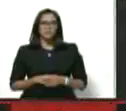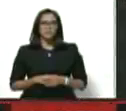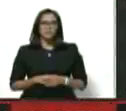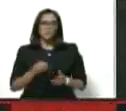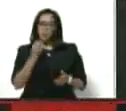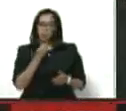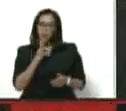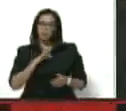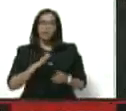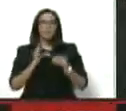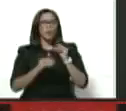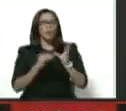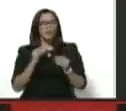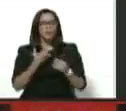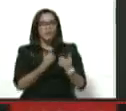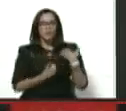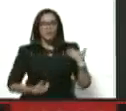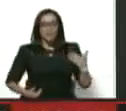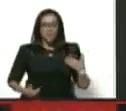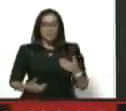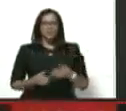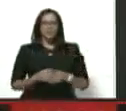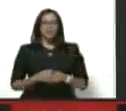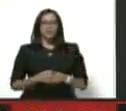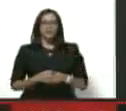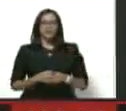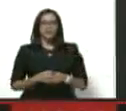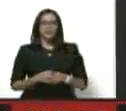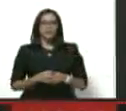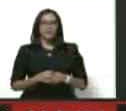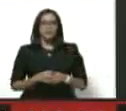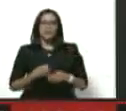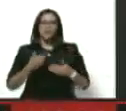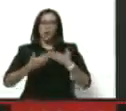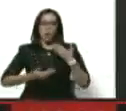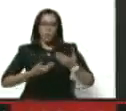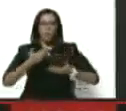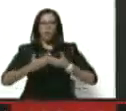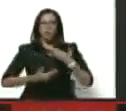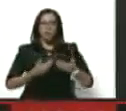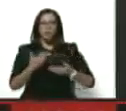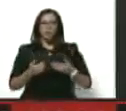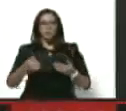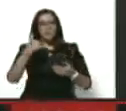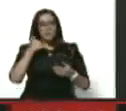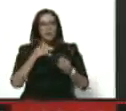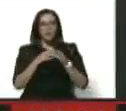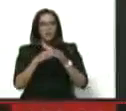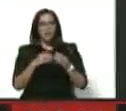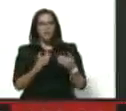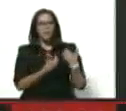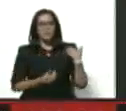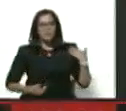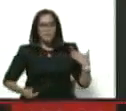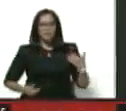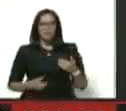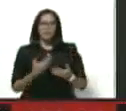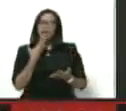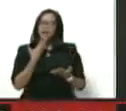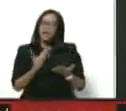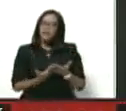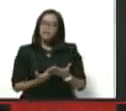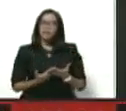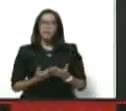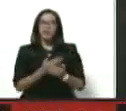Bueno, estábamos conversando con el presidente el proceso, es una llamada, compañero presidente. Le agradecemos pues